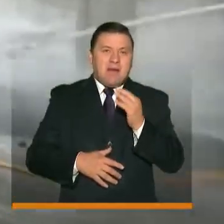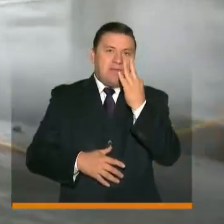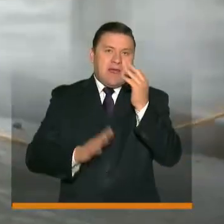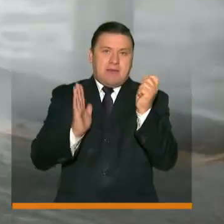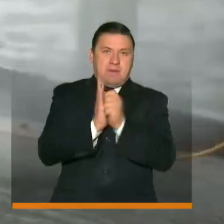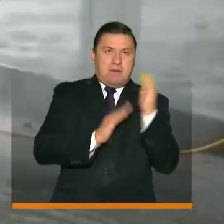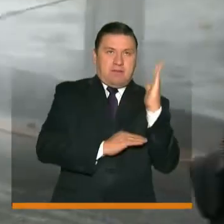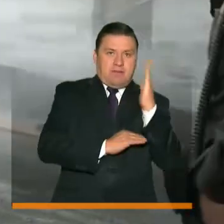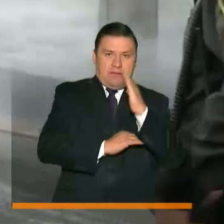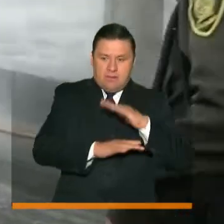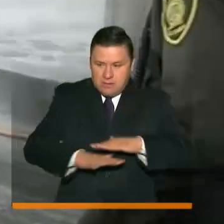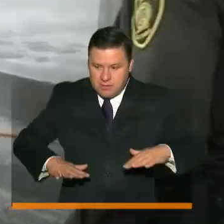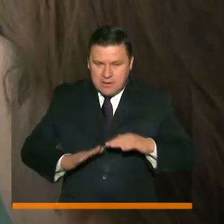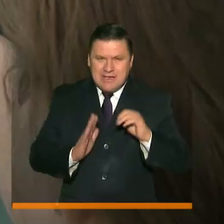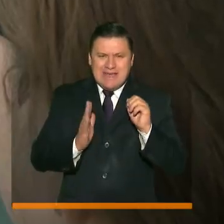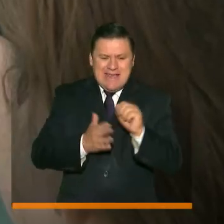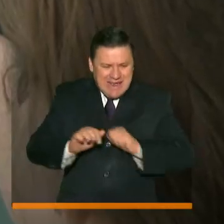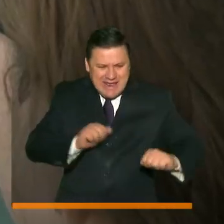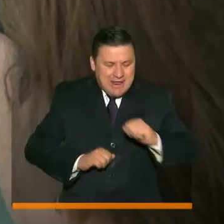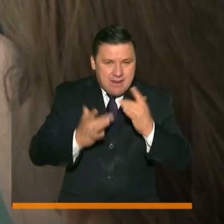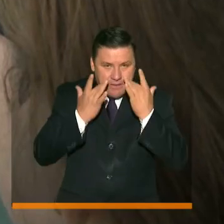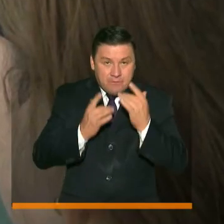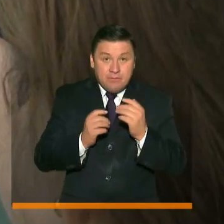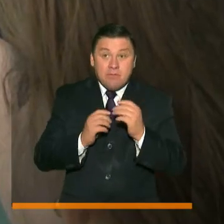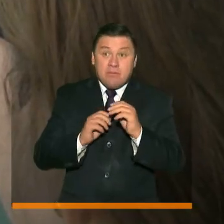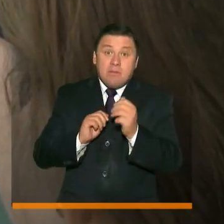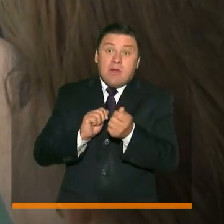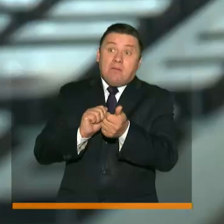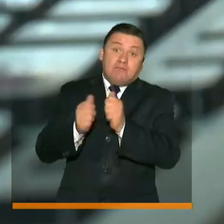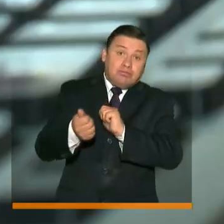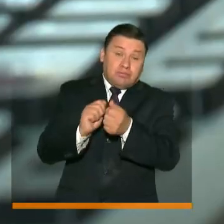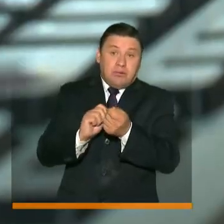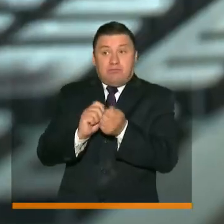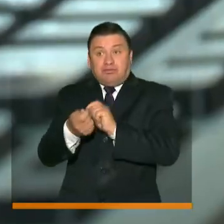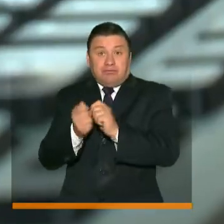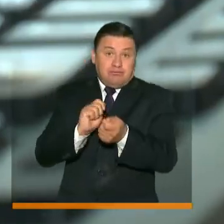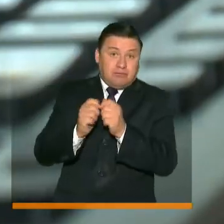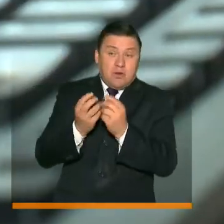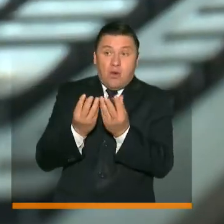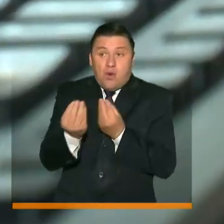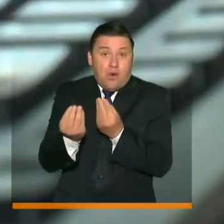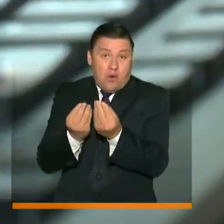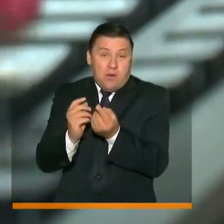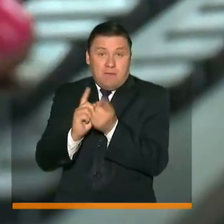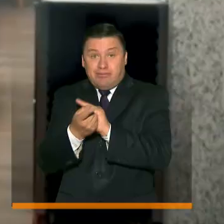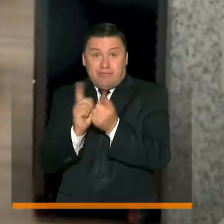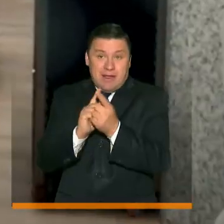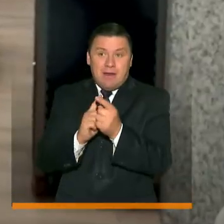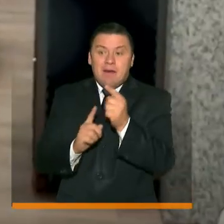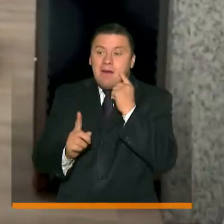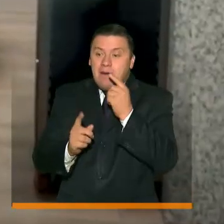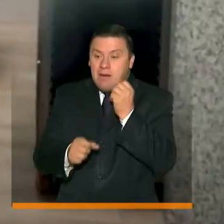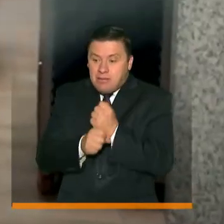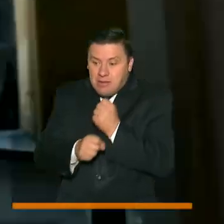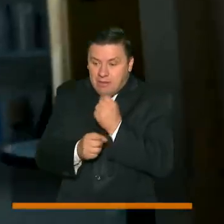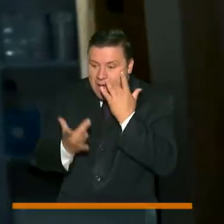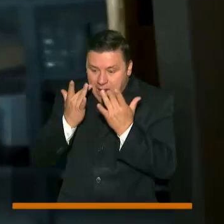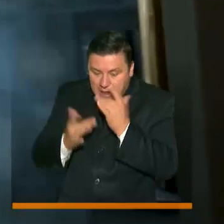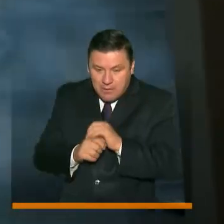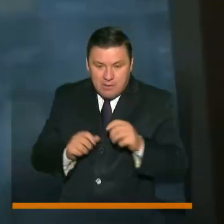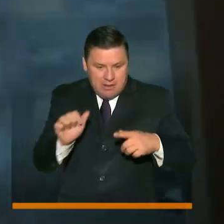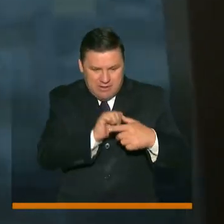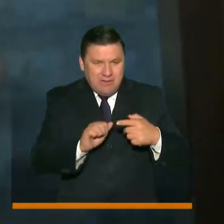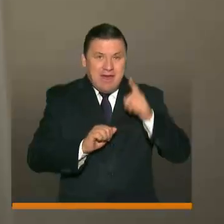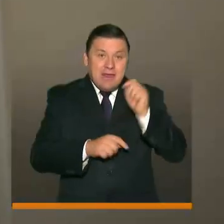3 veces al día en áreas comunes. En cada cambio de turno se deben limpiar y desinfectar los elementos de trabajo. Semanalmente se debe